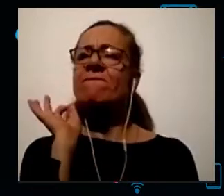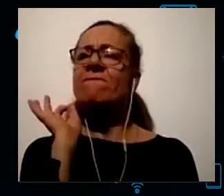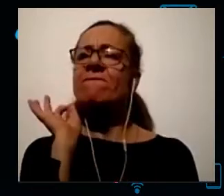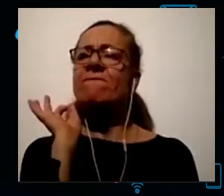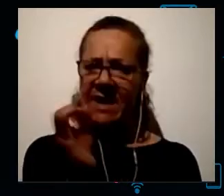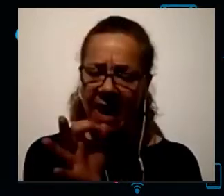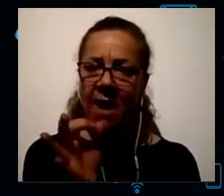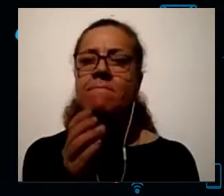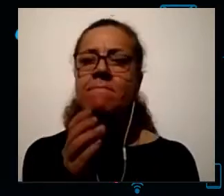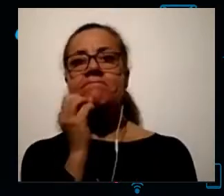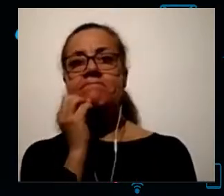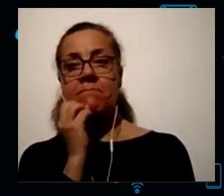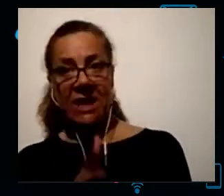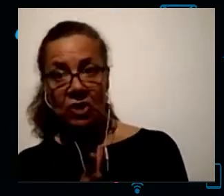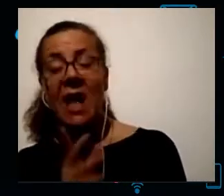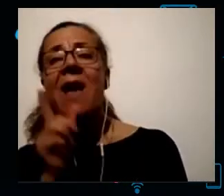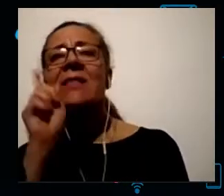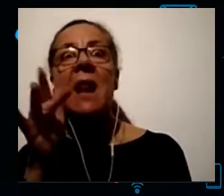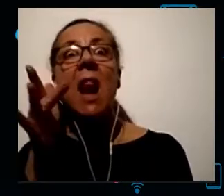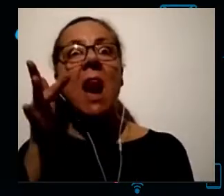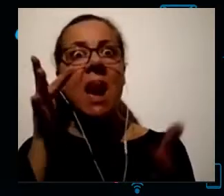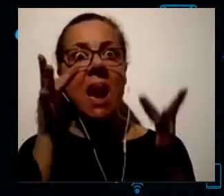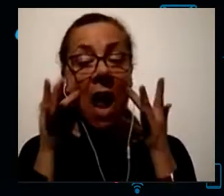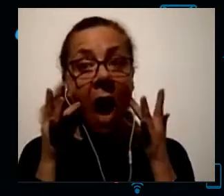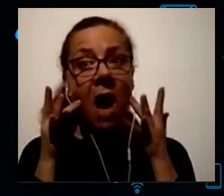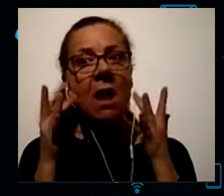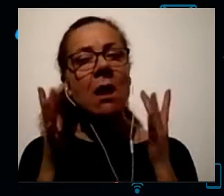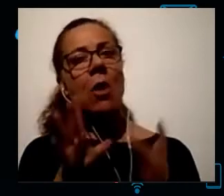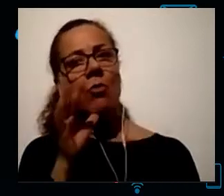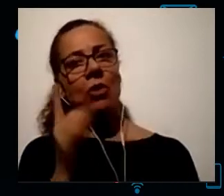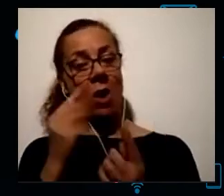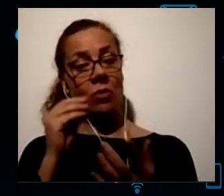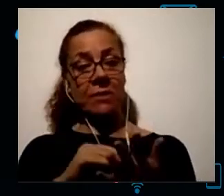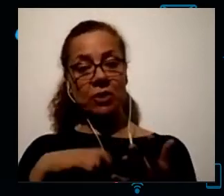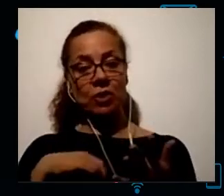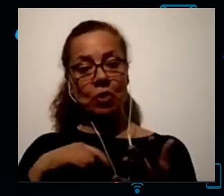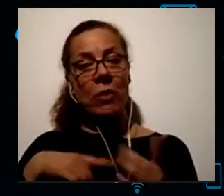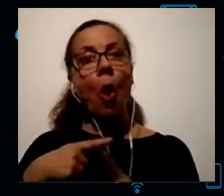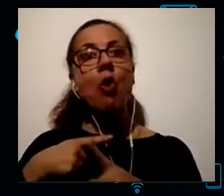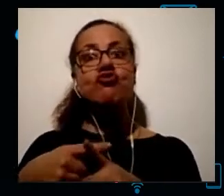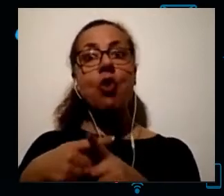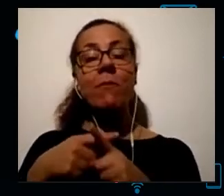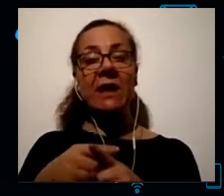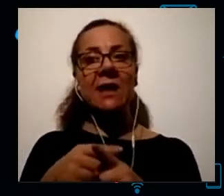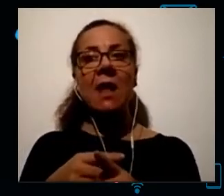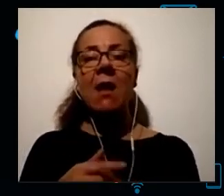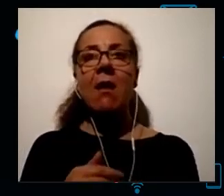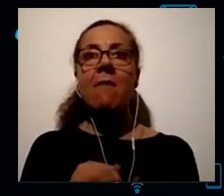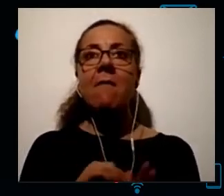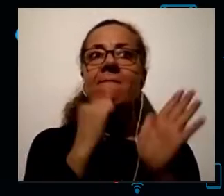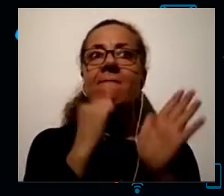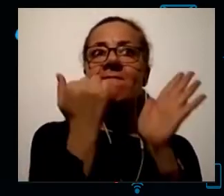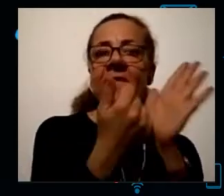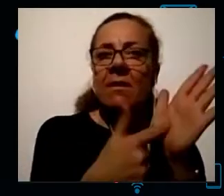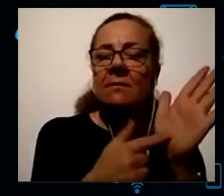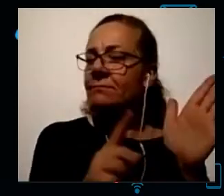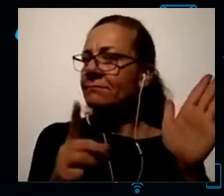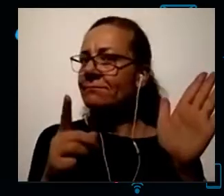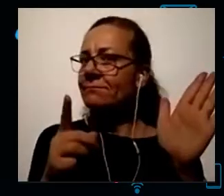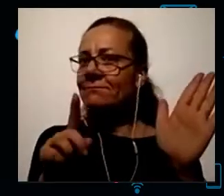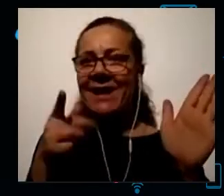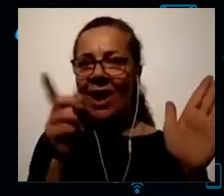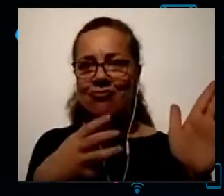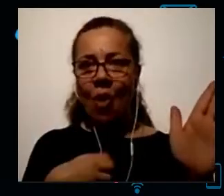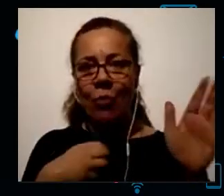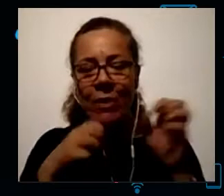incluso legal no porque a veces puede estar compartiendo una información que tiene un copyright y no puedo hacerlo eso tiene que ver